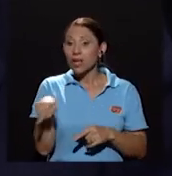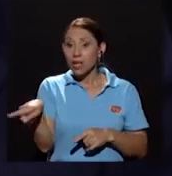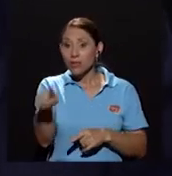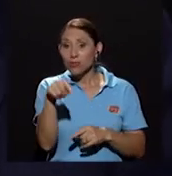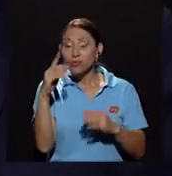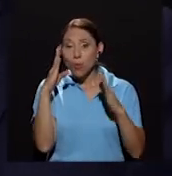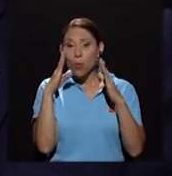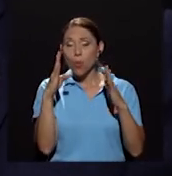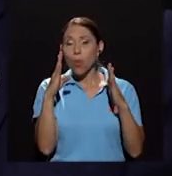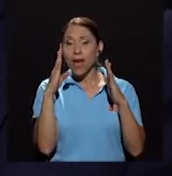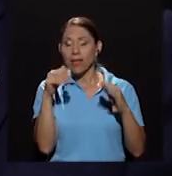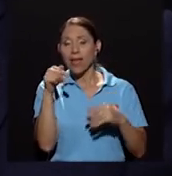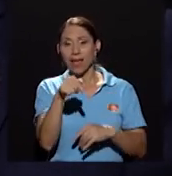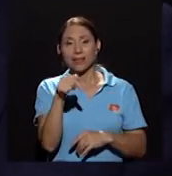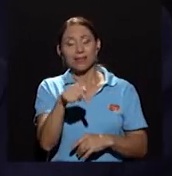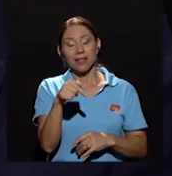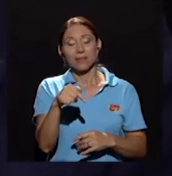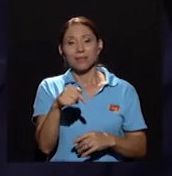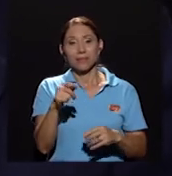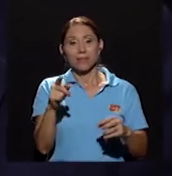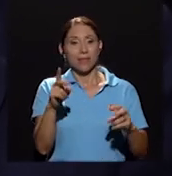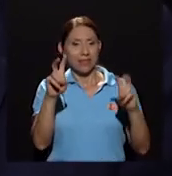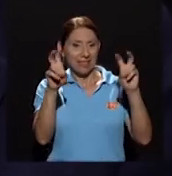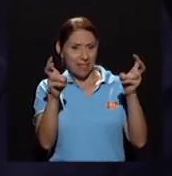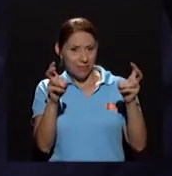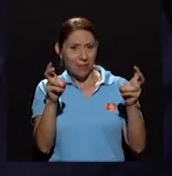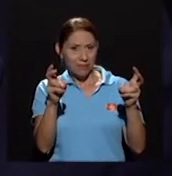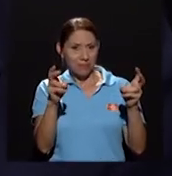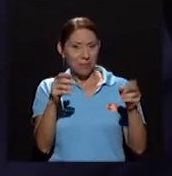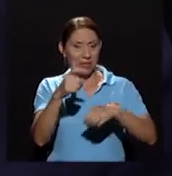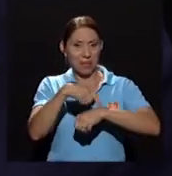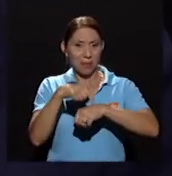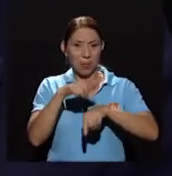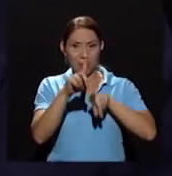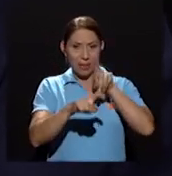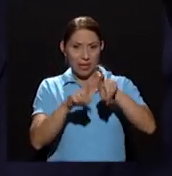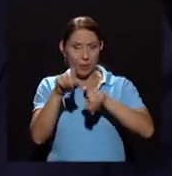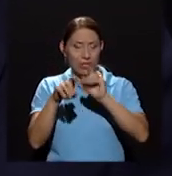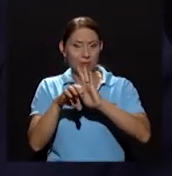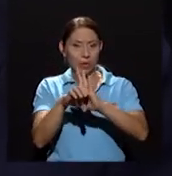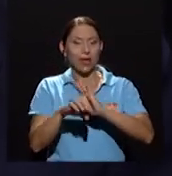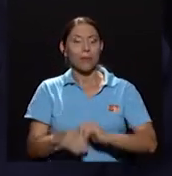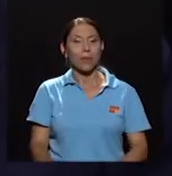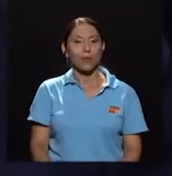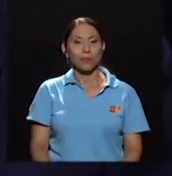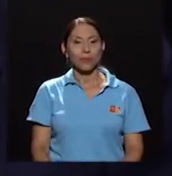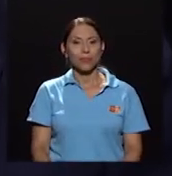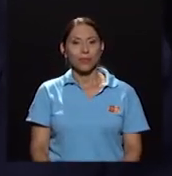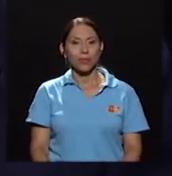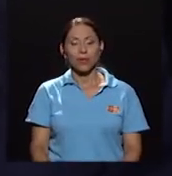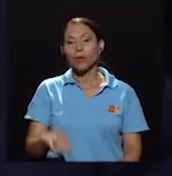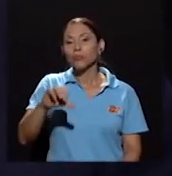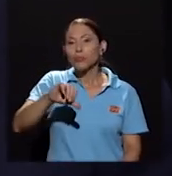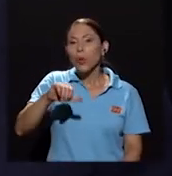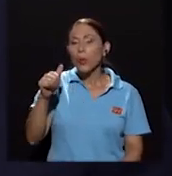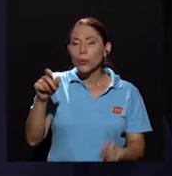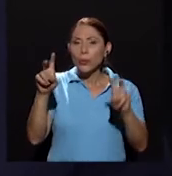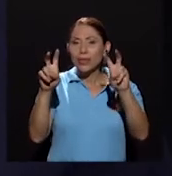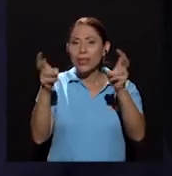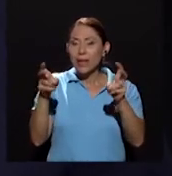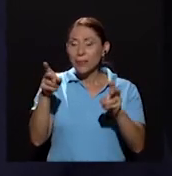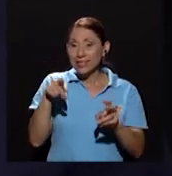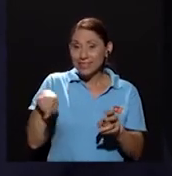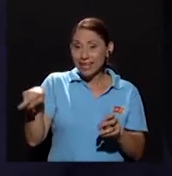atención a ese a ese detalle durante las preguntas por ejemplo otro de los aspectos que le han puesto